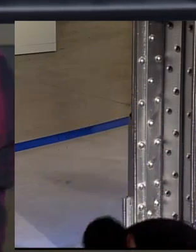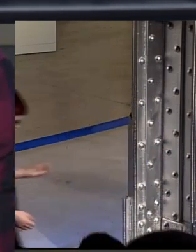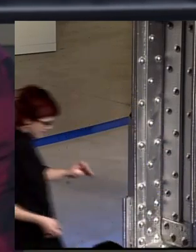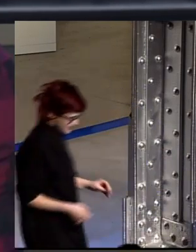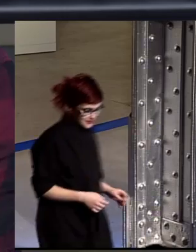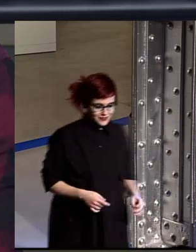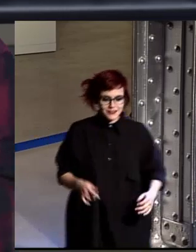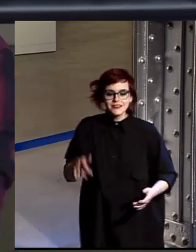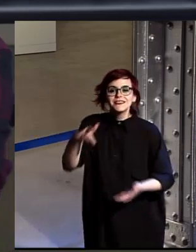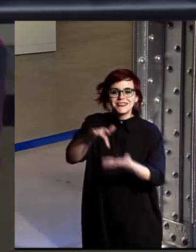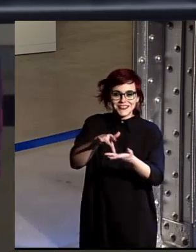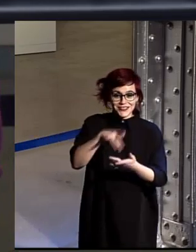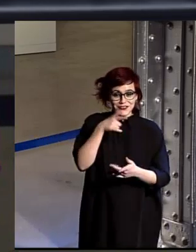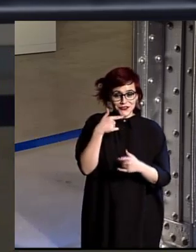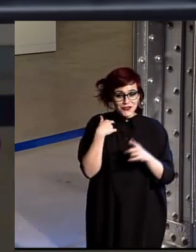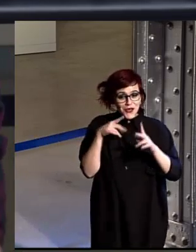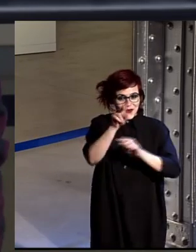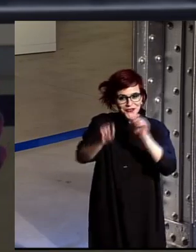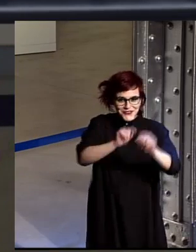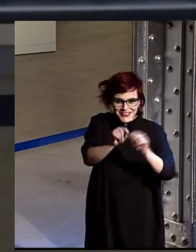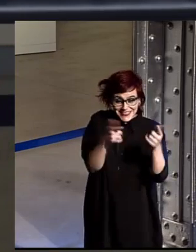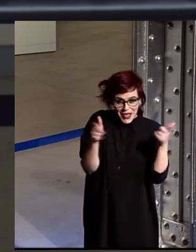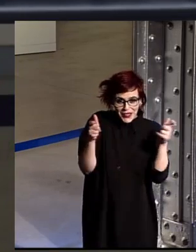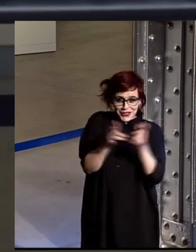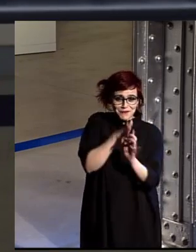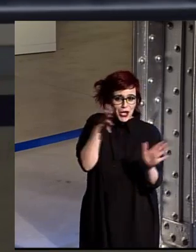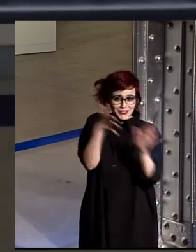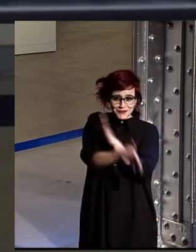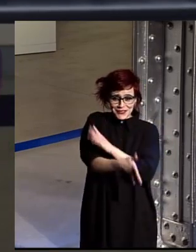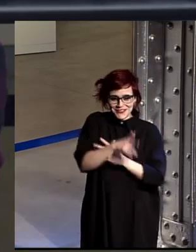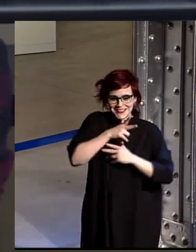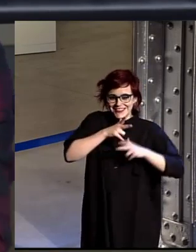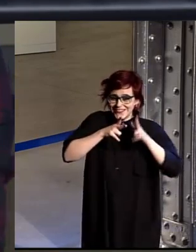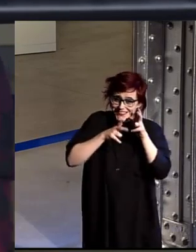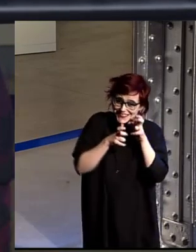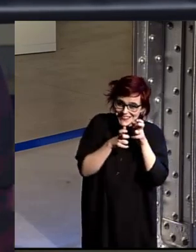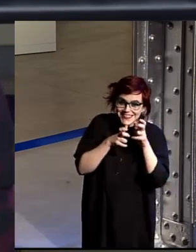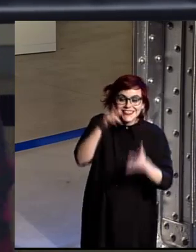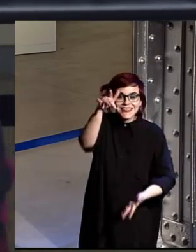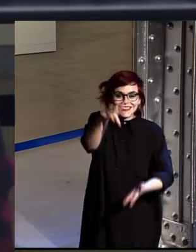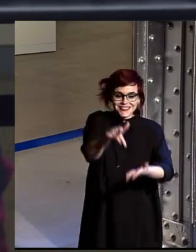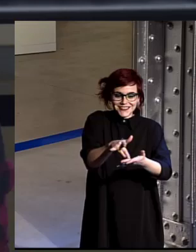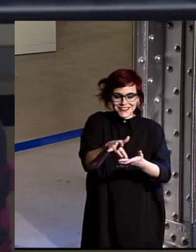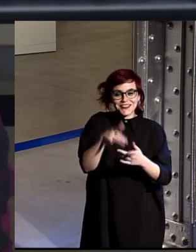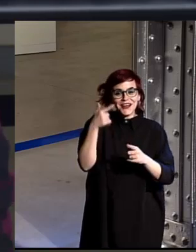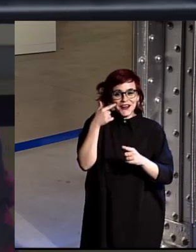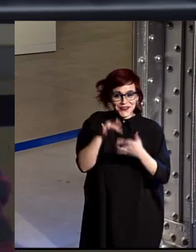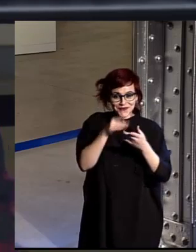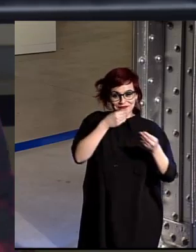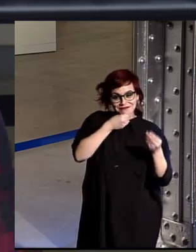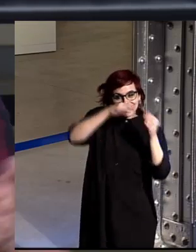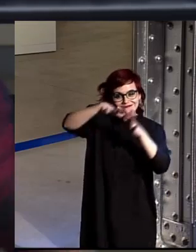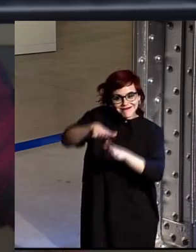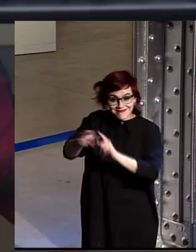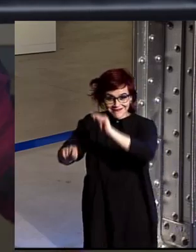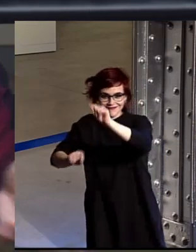más atenuados posibles en cultivo. Me estoy explicando fatal. O sea, soy consciente. Pero bueno, el tema es que a lo largo de pases y pases, que gente